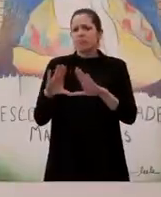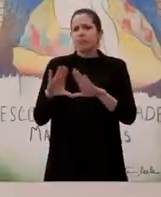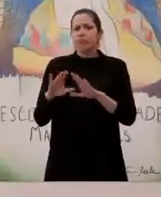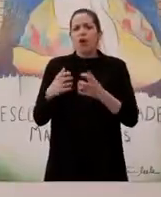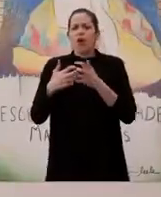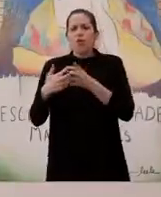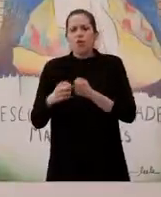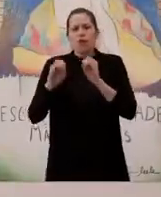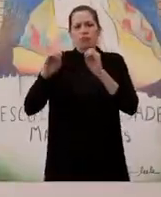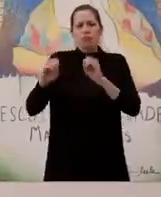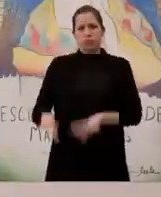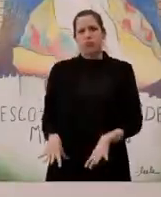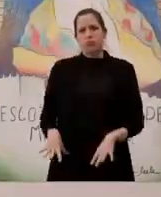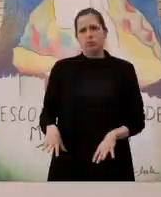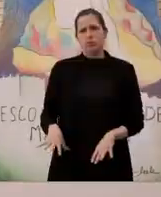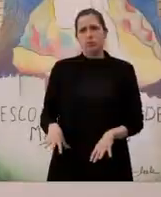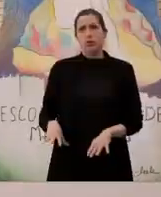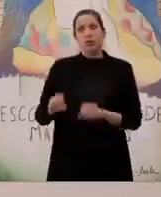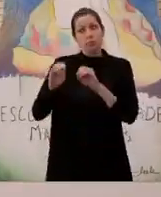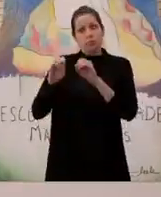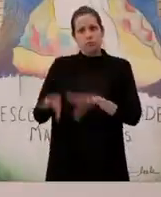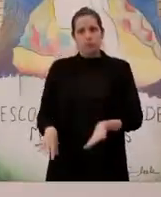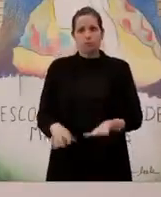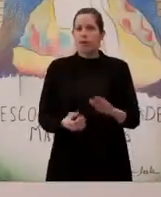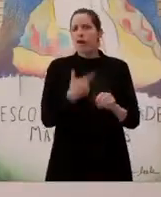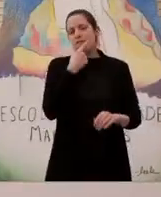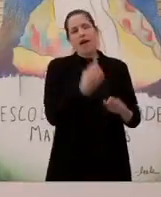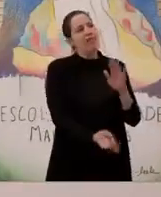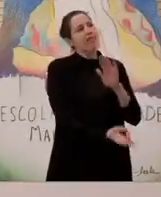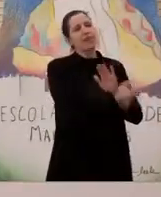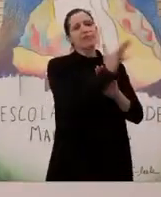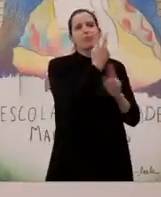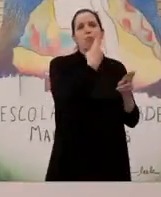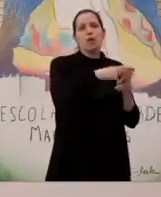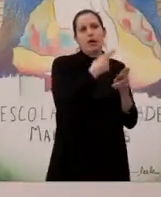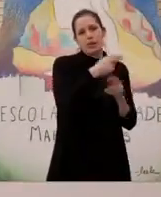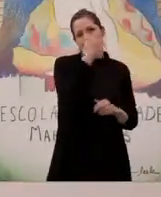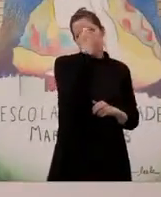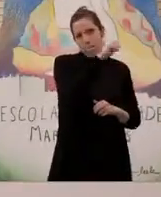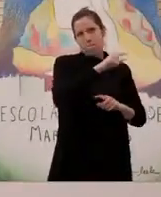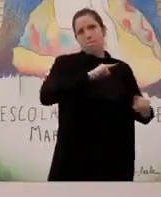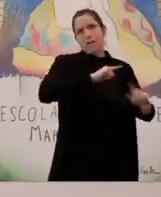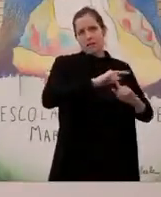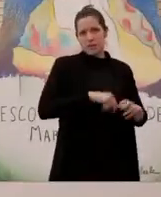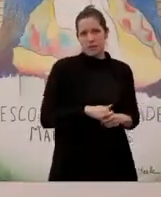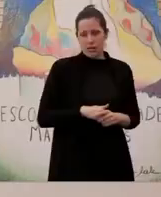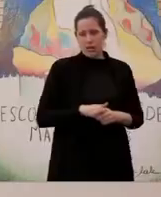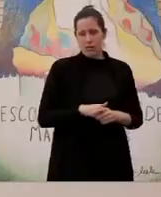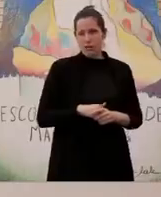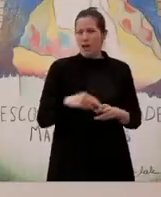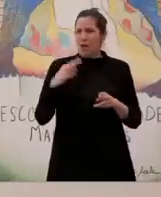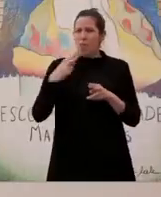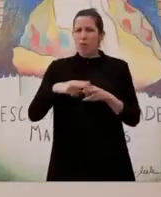aparece siempre una política machista en un sitio y esto tenían que saber que no las conquistas están consolidadas no es verdad